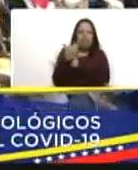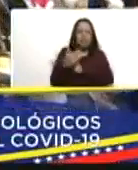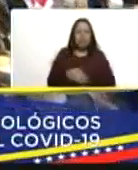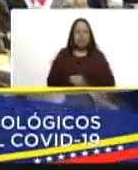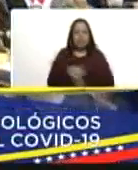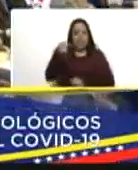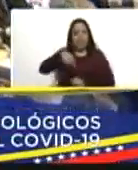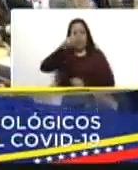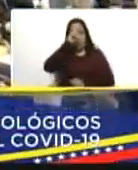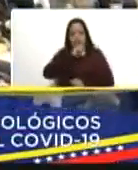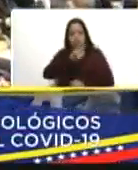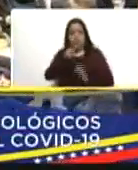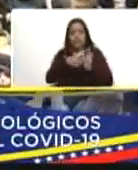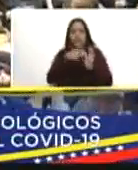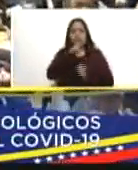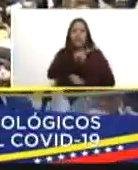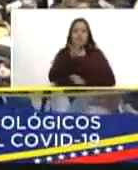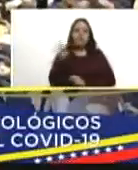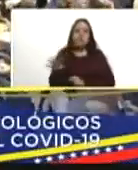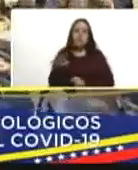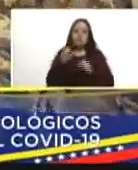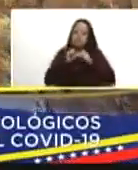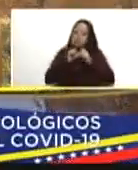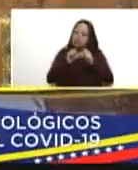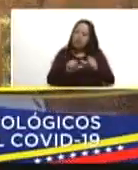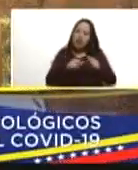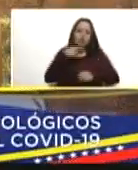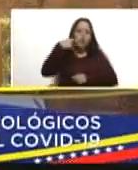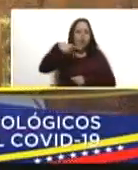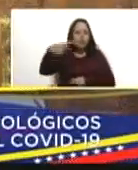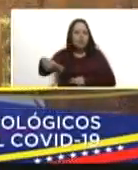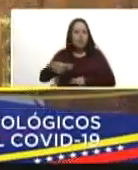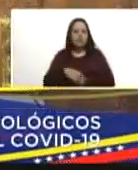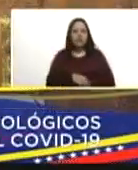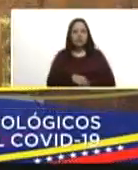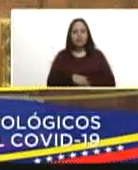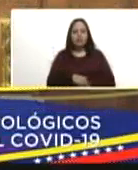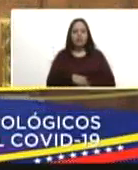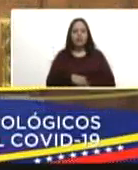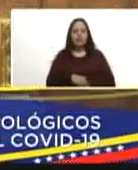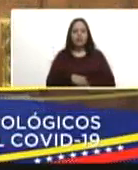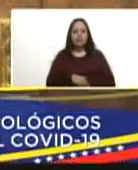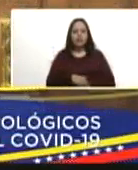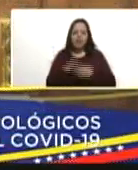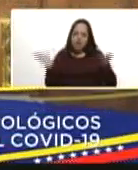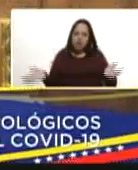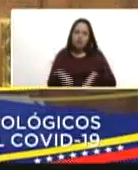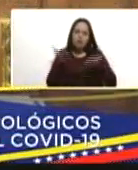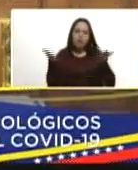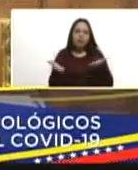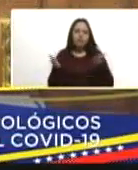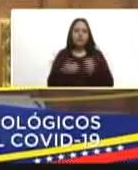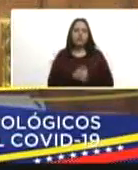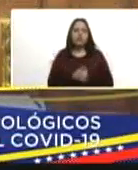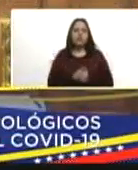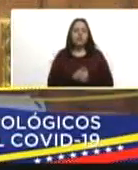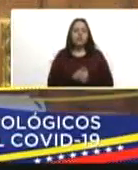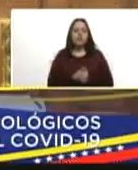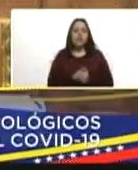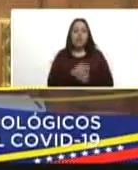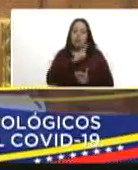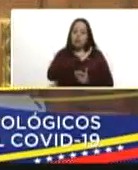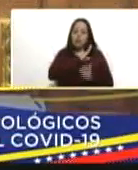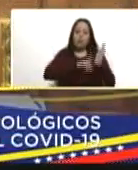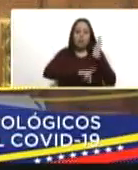año 2024 continuaremos con la política de impulso de la producción Nacional